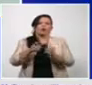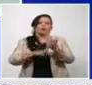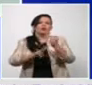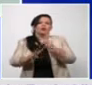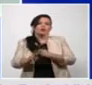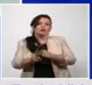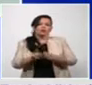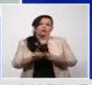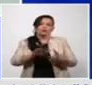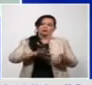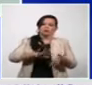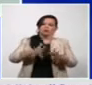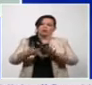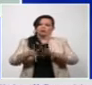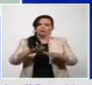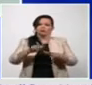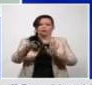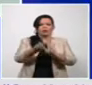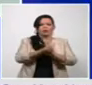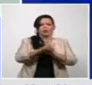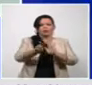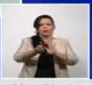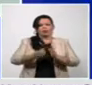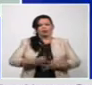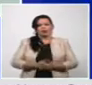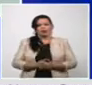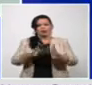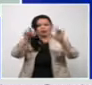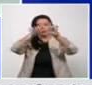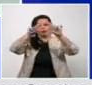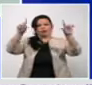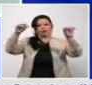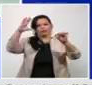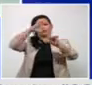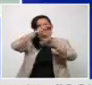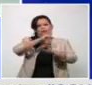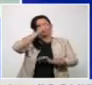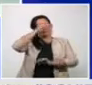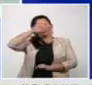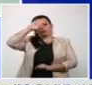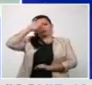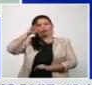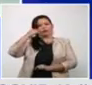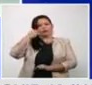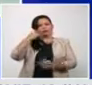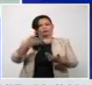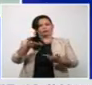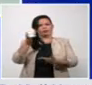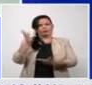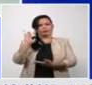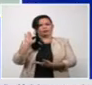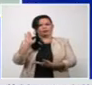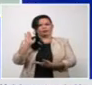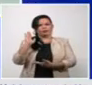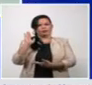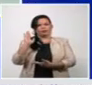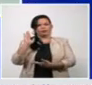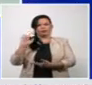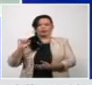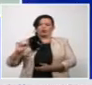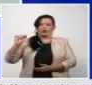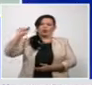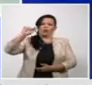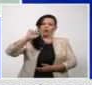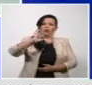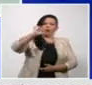casos confirmados más bajas de nuestro país. Y la curva, ustedes la ven, una especie de